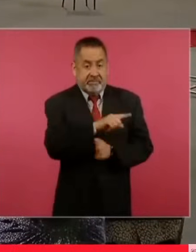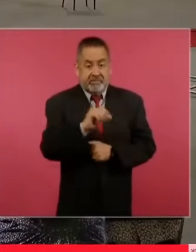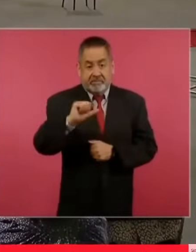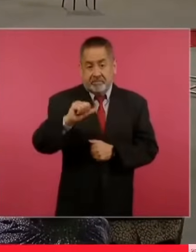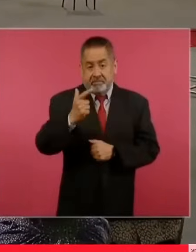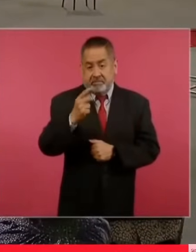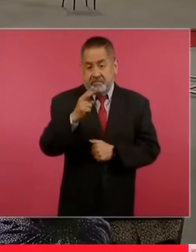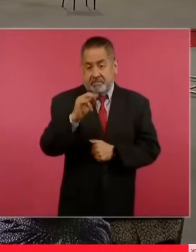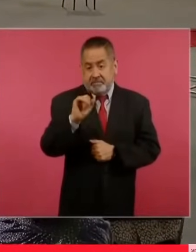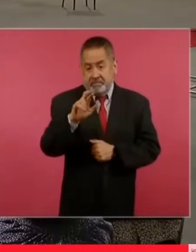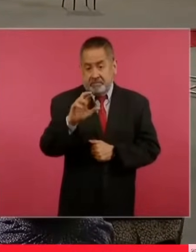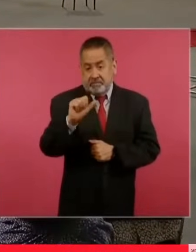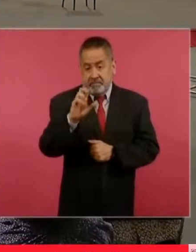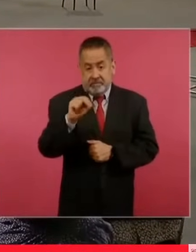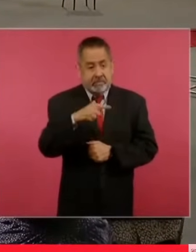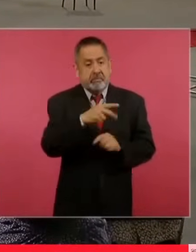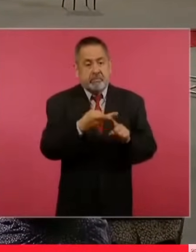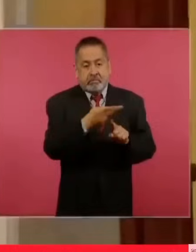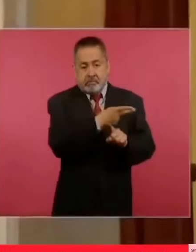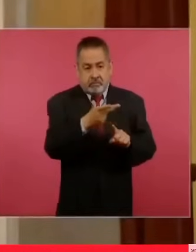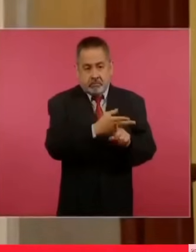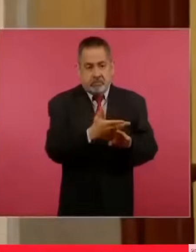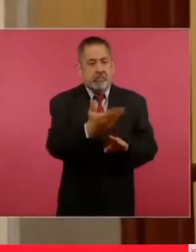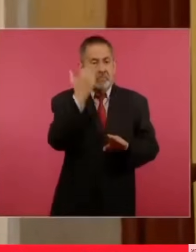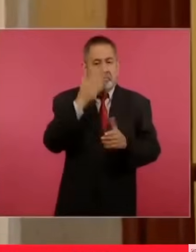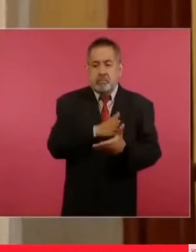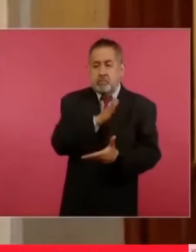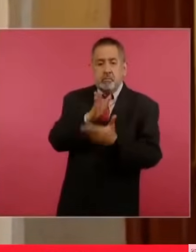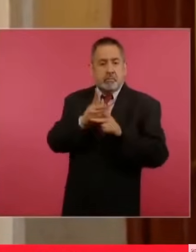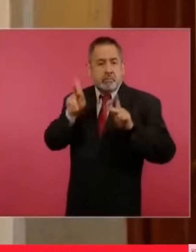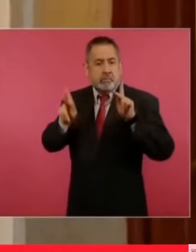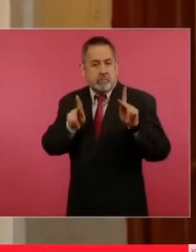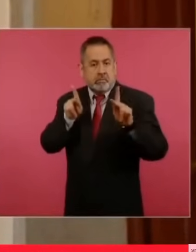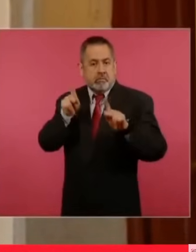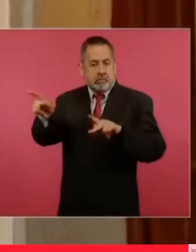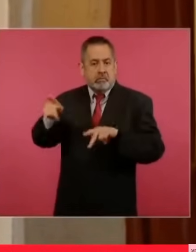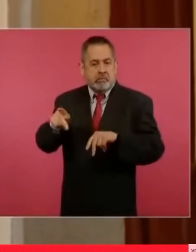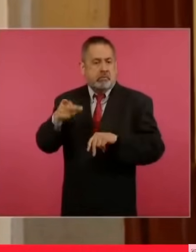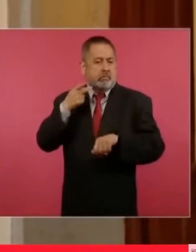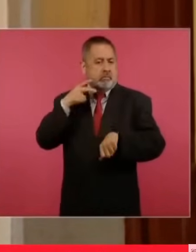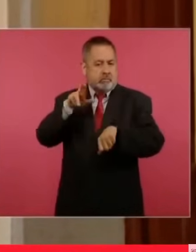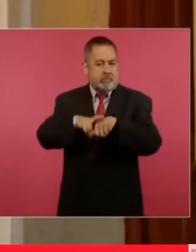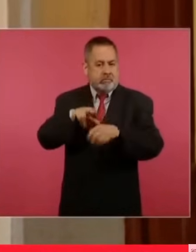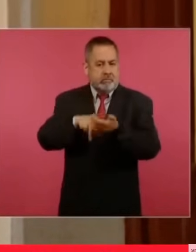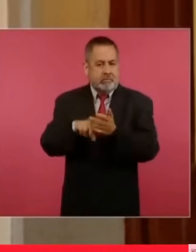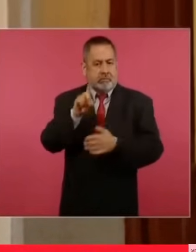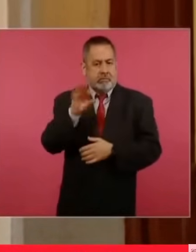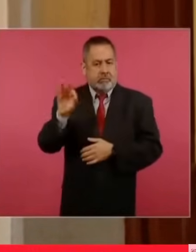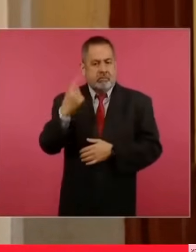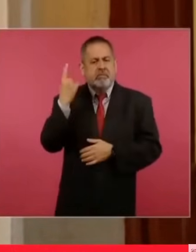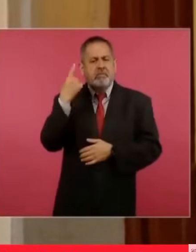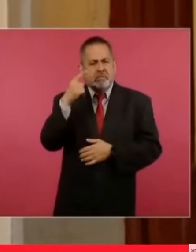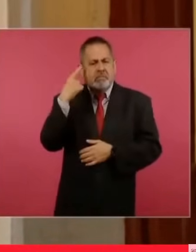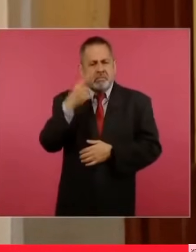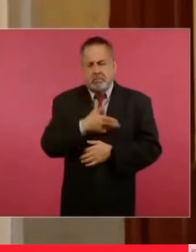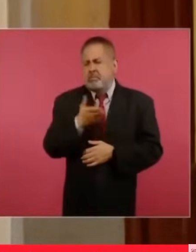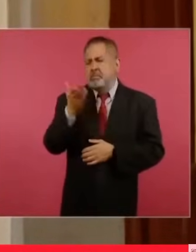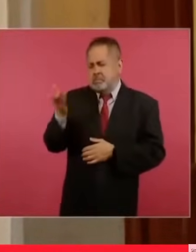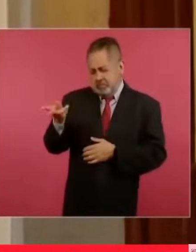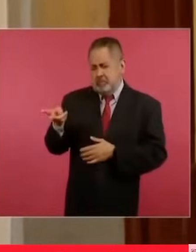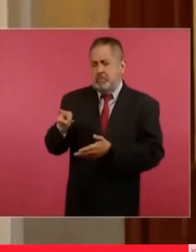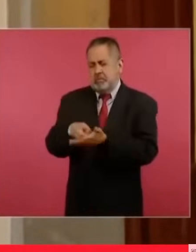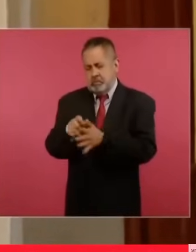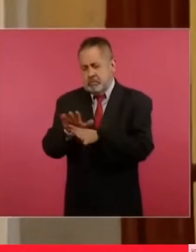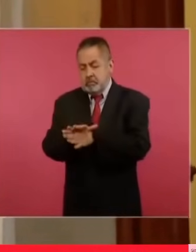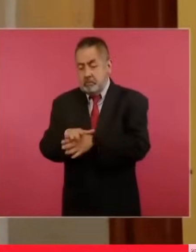en aquel entonces visitaron al procurador del Distrito Federal para pedirles que